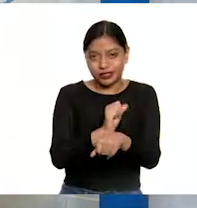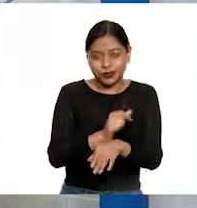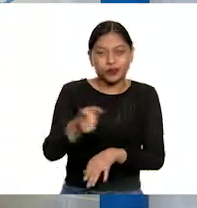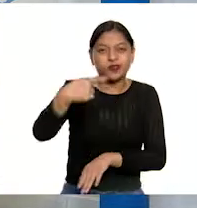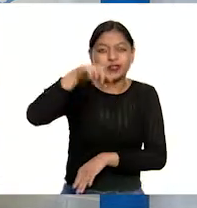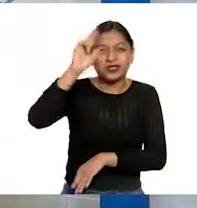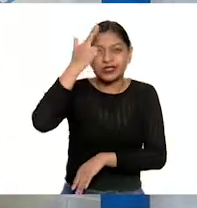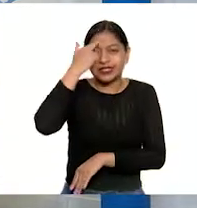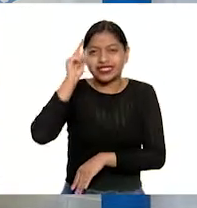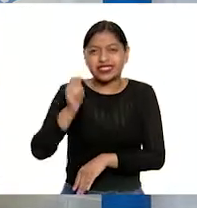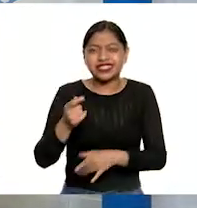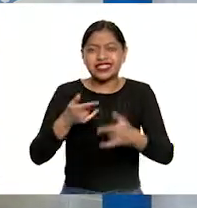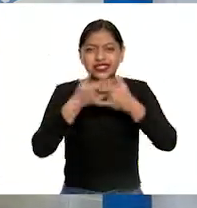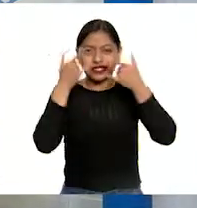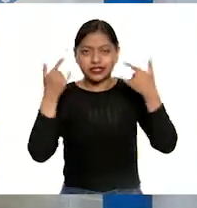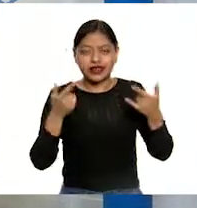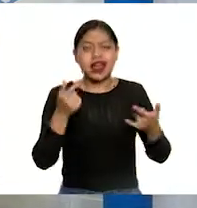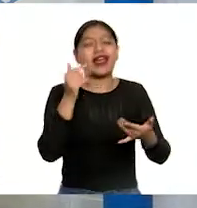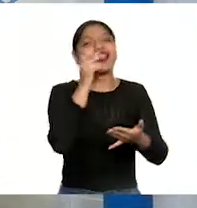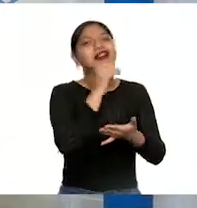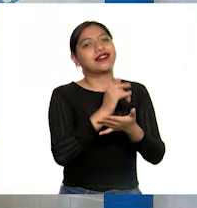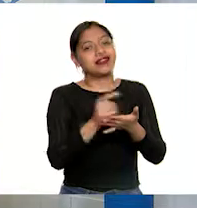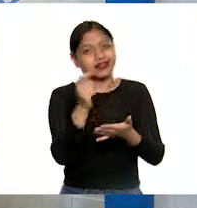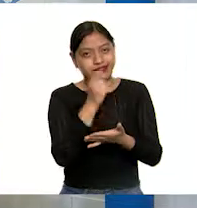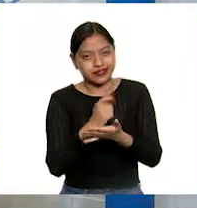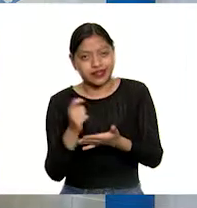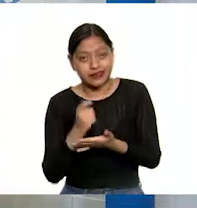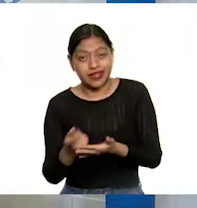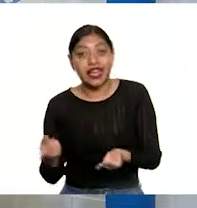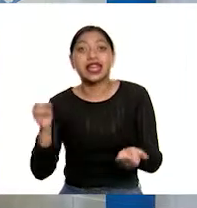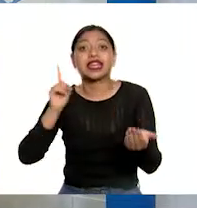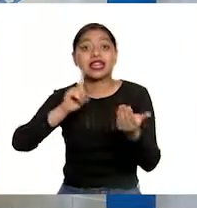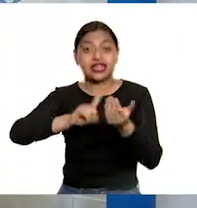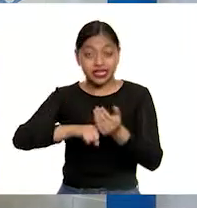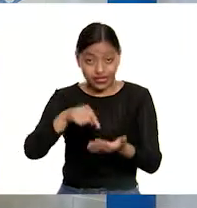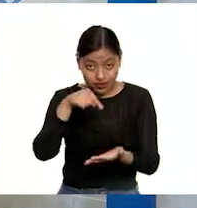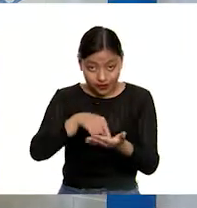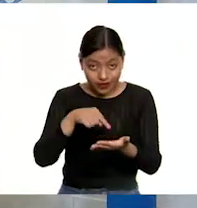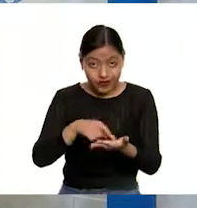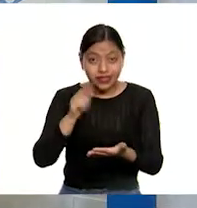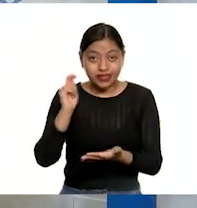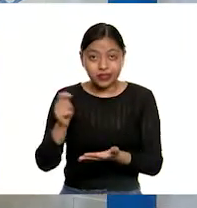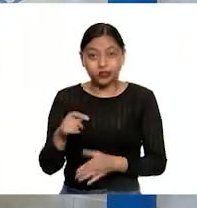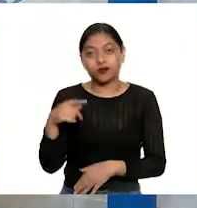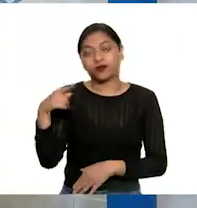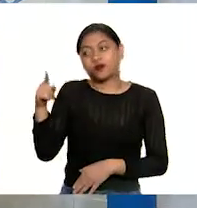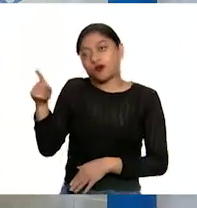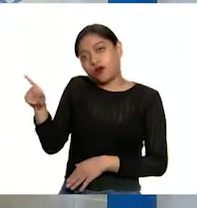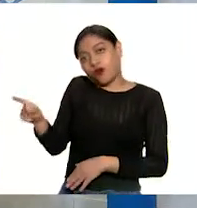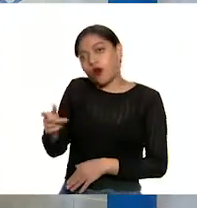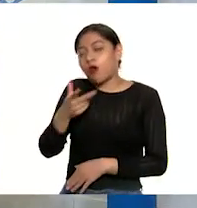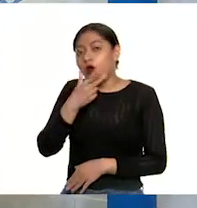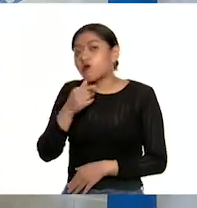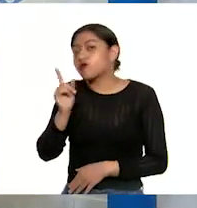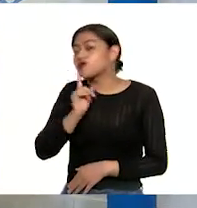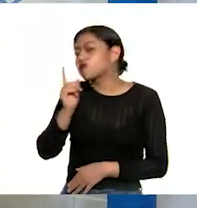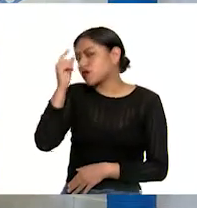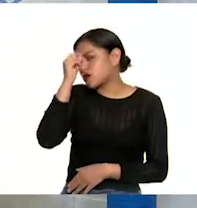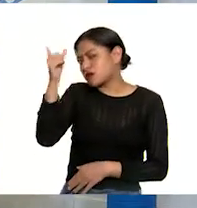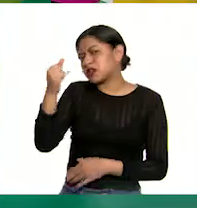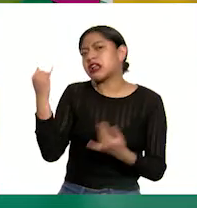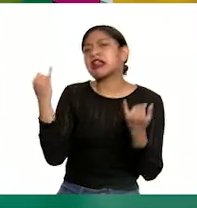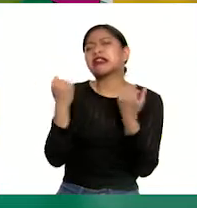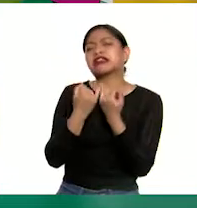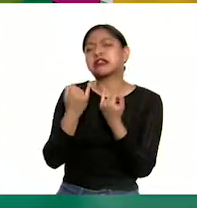son textos literarios y todo lo que está dentro de ese texto es producto de la fantasía, ¿verdad? Sí, eso